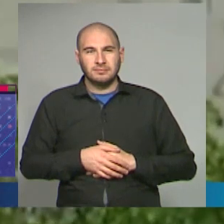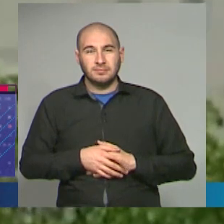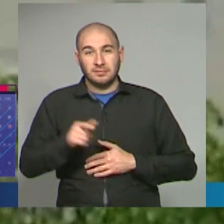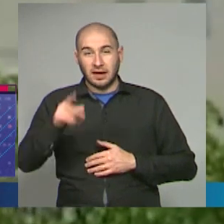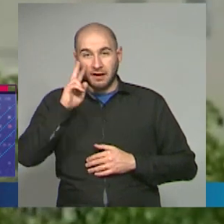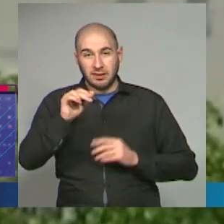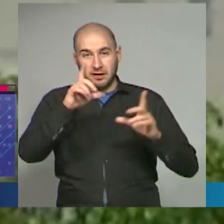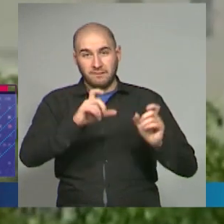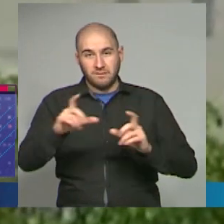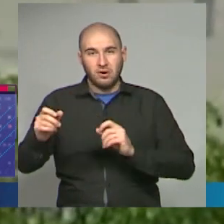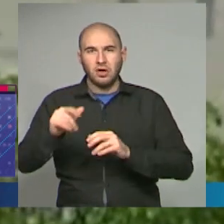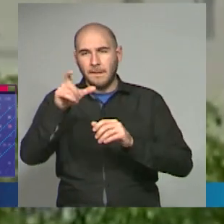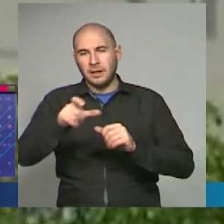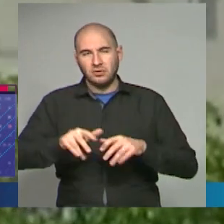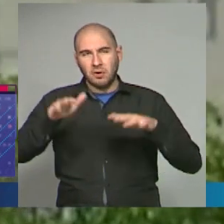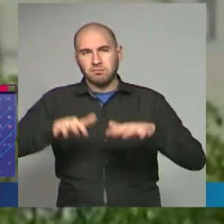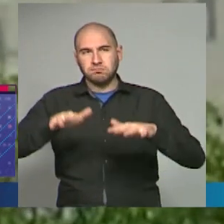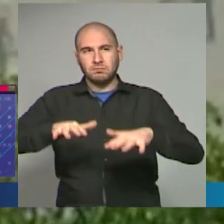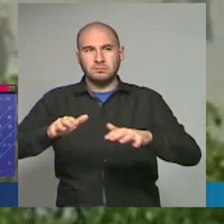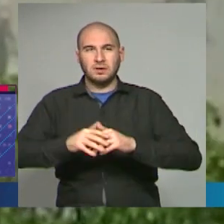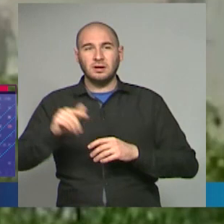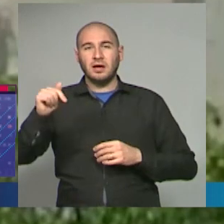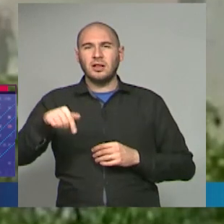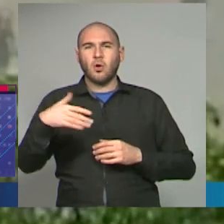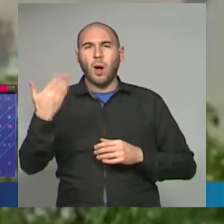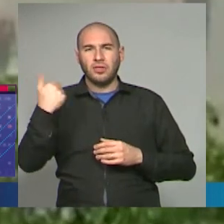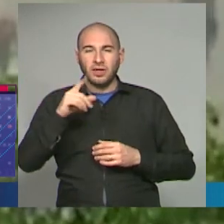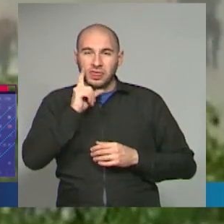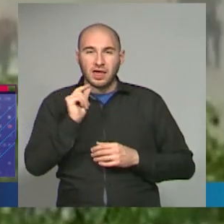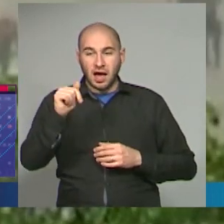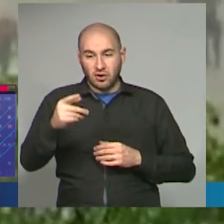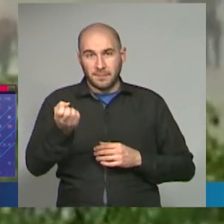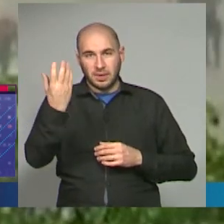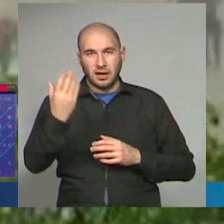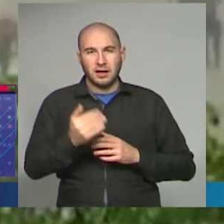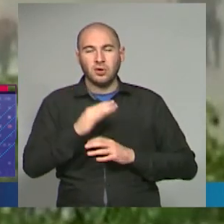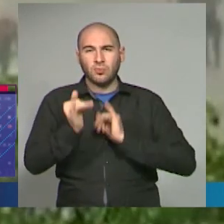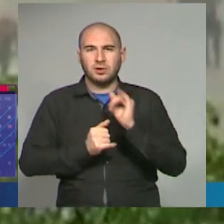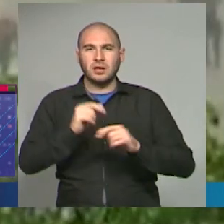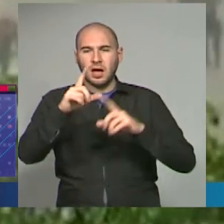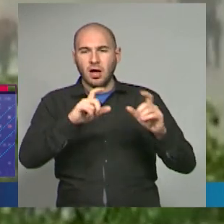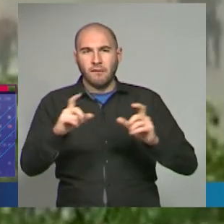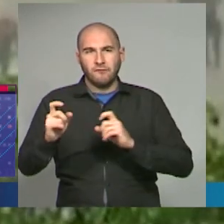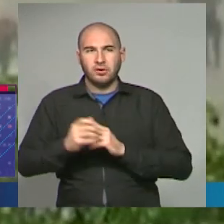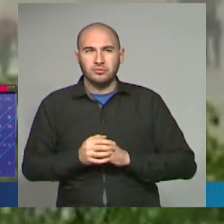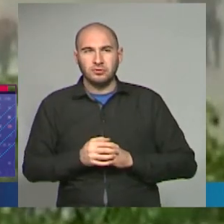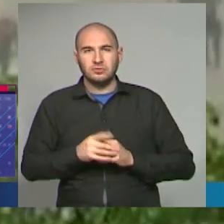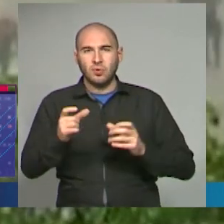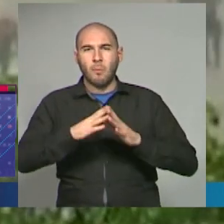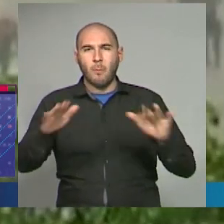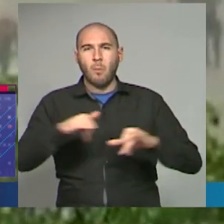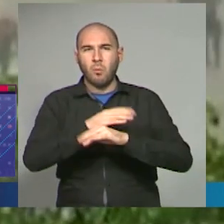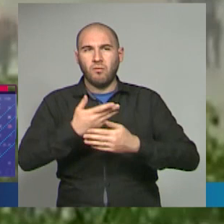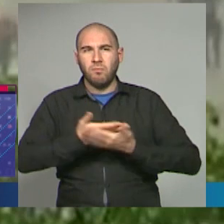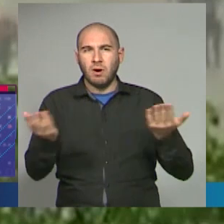Ahí vemos las imágenes, manifestantes. Esto sucedía durante la mañana y, como decíamos, fueron las imágenes que recorrieron el